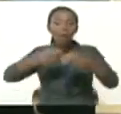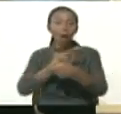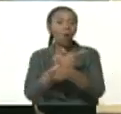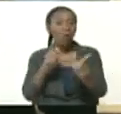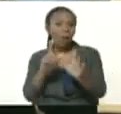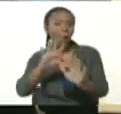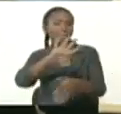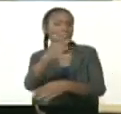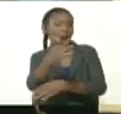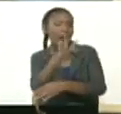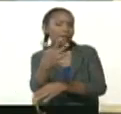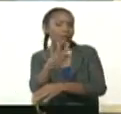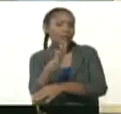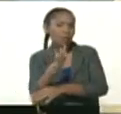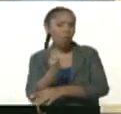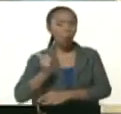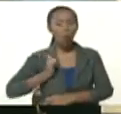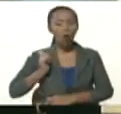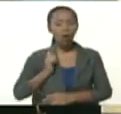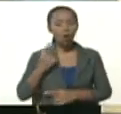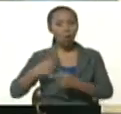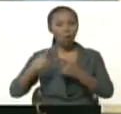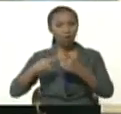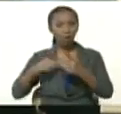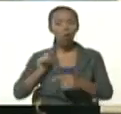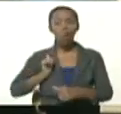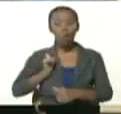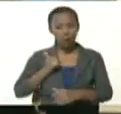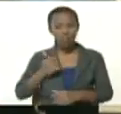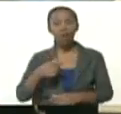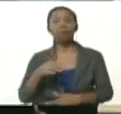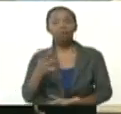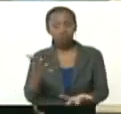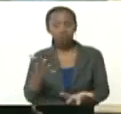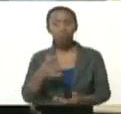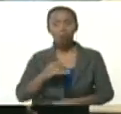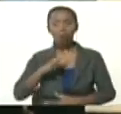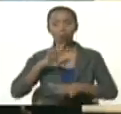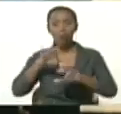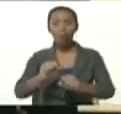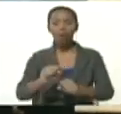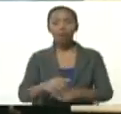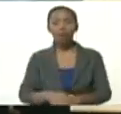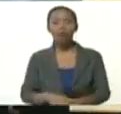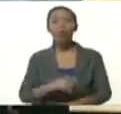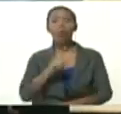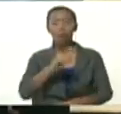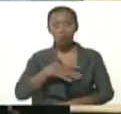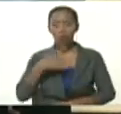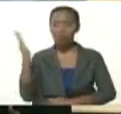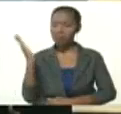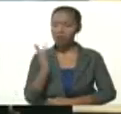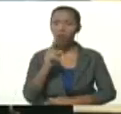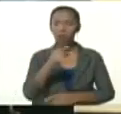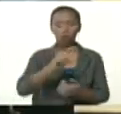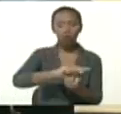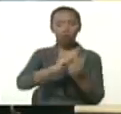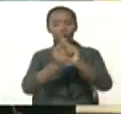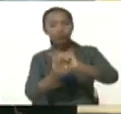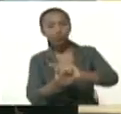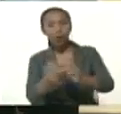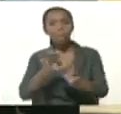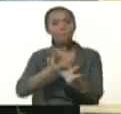puede comprar ahí lo que quiera en petro. Ahora, usted puede venir a esta taquilla, convertir su petro